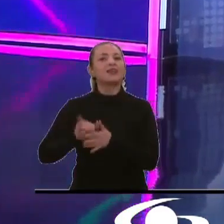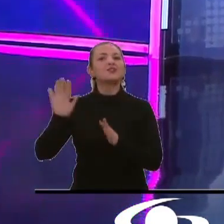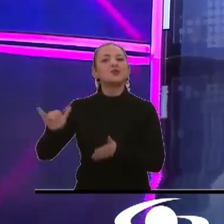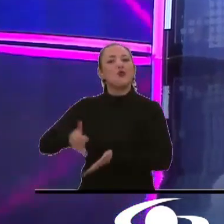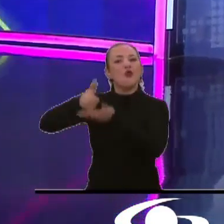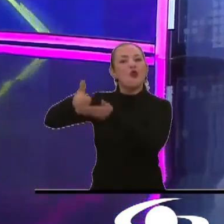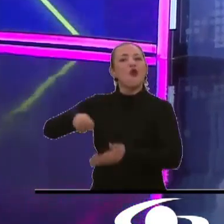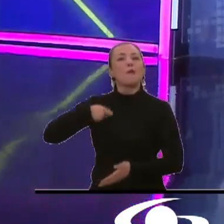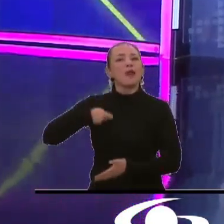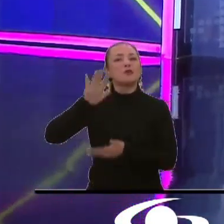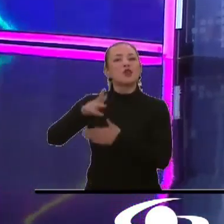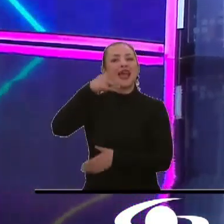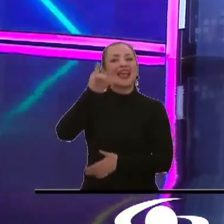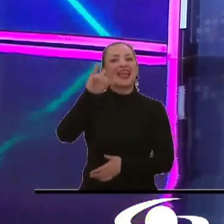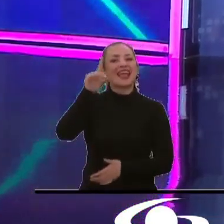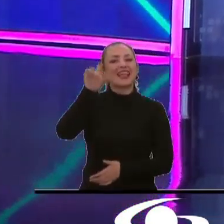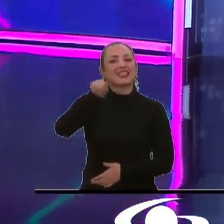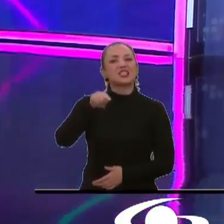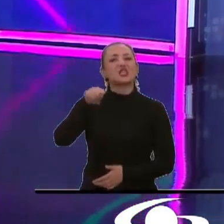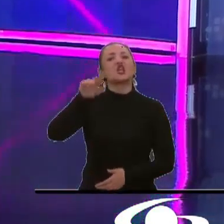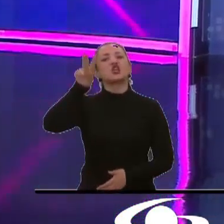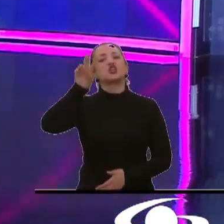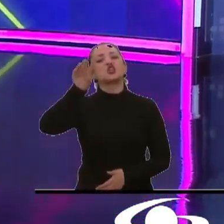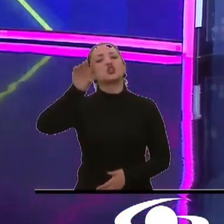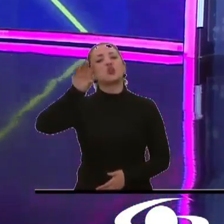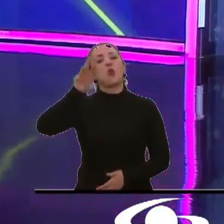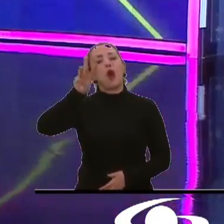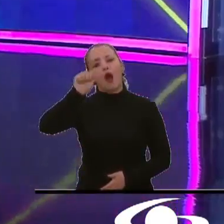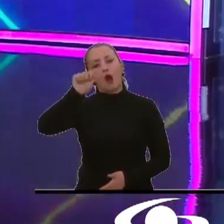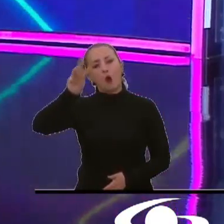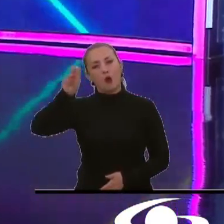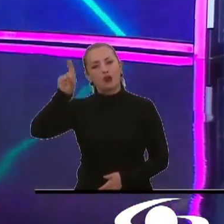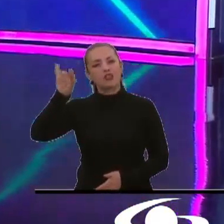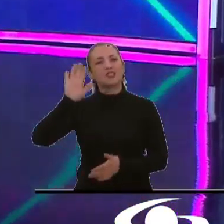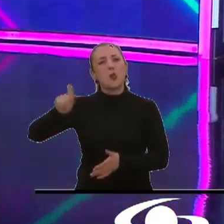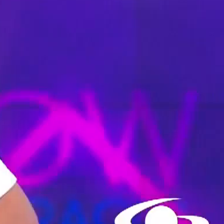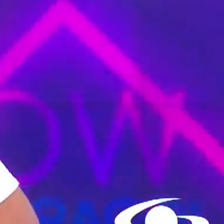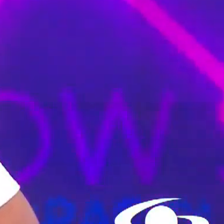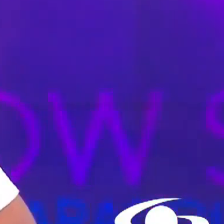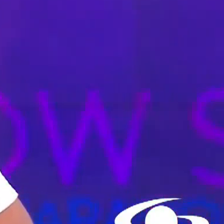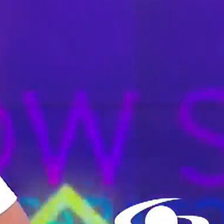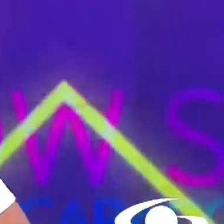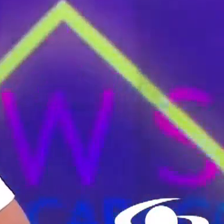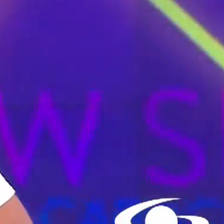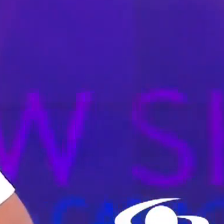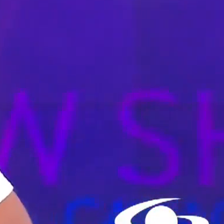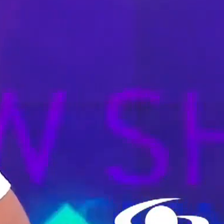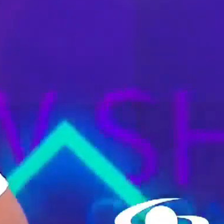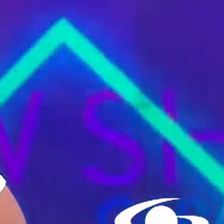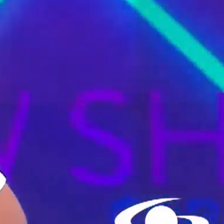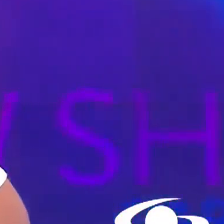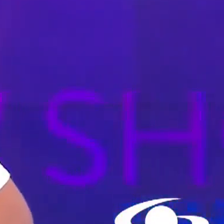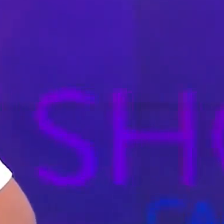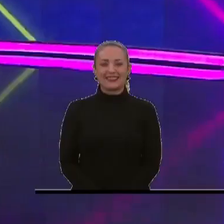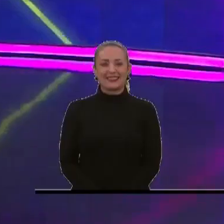Awards 2022, premios a lo mejor del cine, la televisión, la música, las redes sociales y los deportes del público. Son los últimos días de